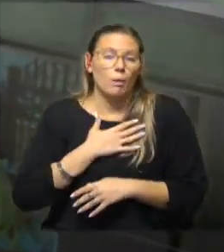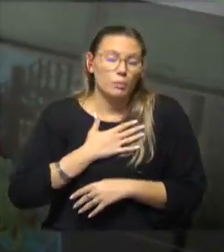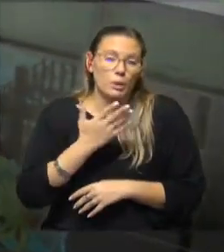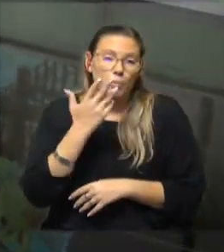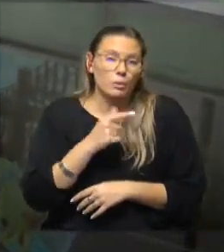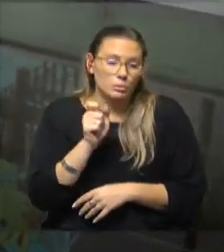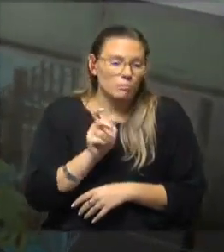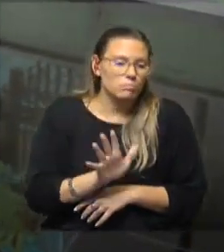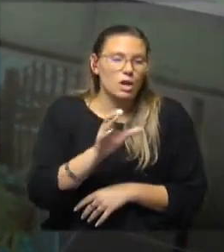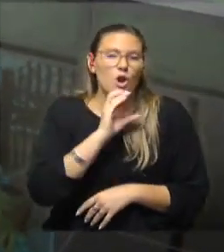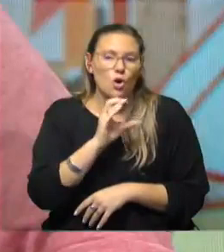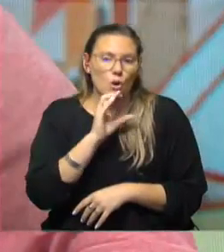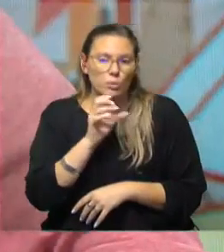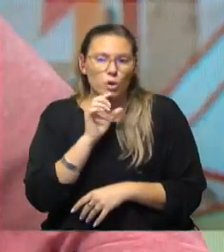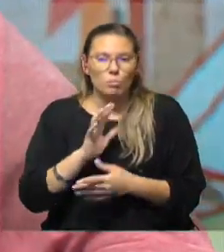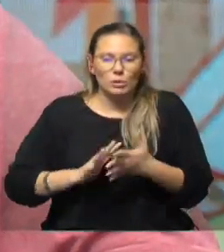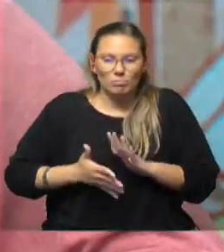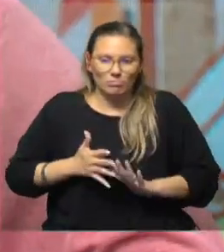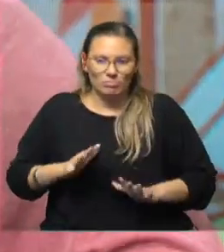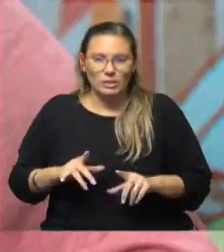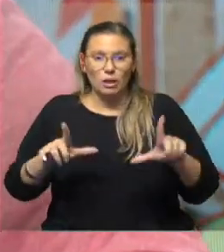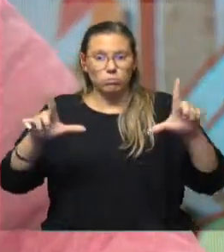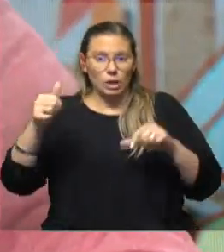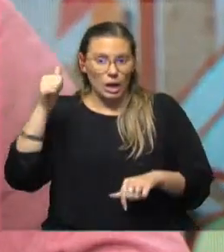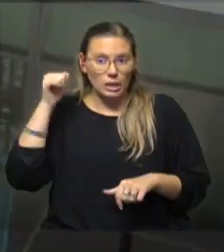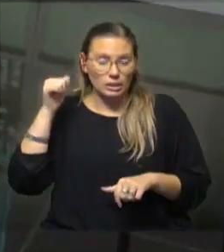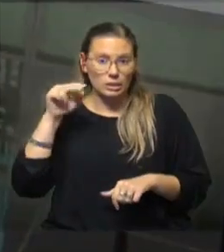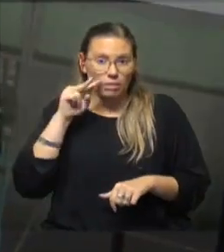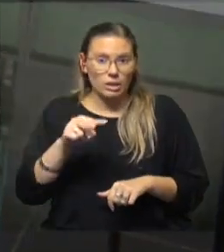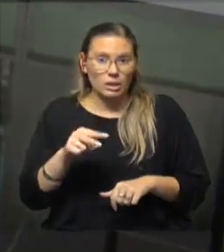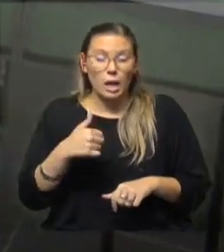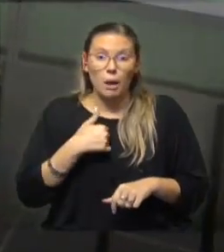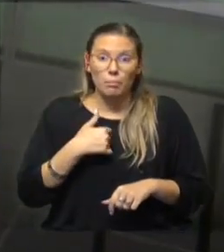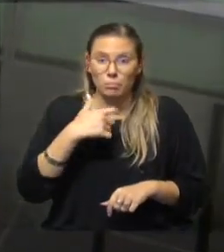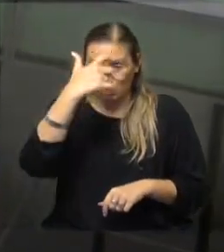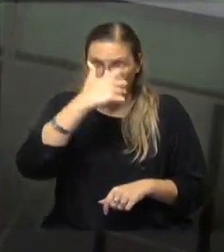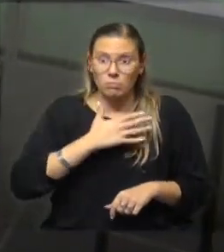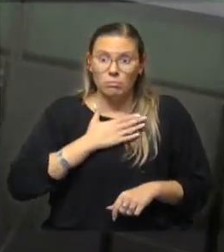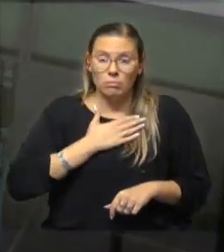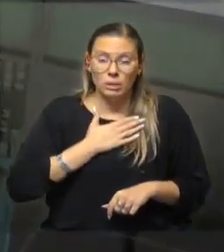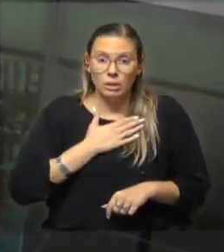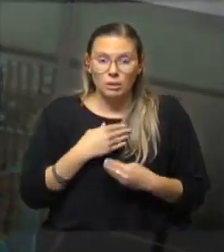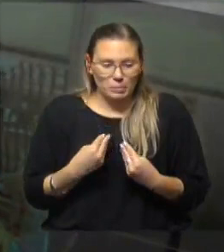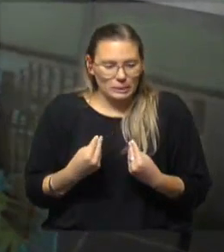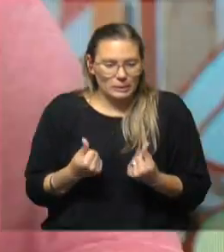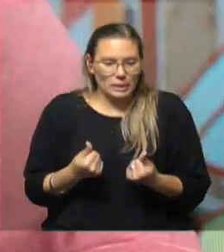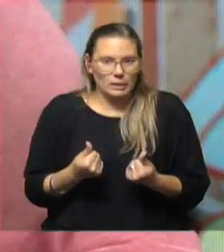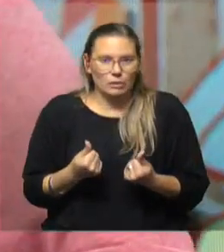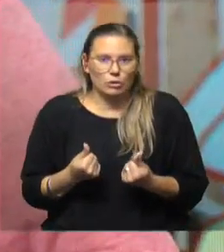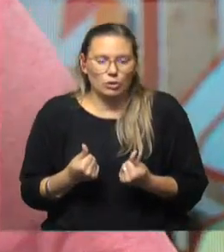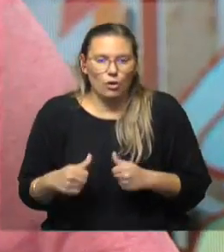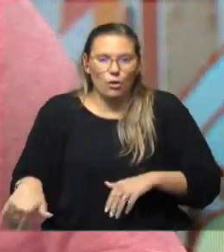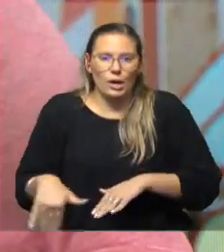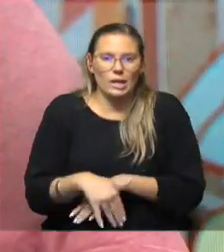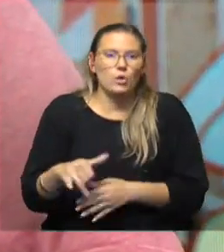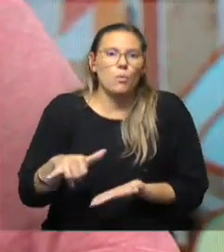humor, ¿no? Un poco incómodo, también tener un flyer acá, o como se diga, gigante. Mío, siento que estoy en Wall Street por comprar